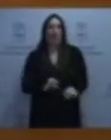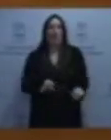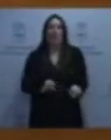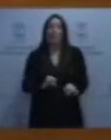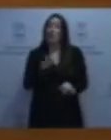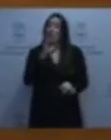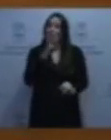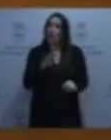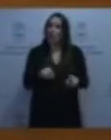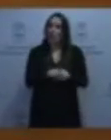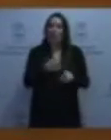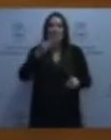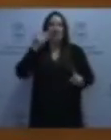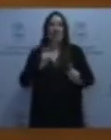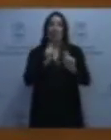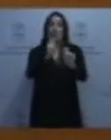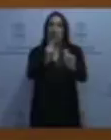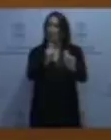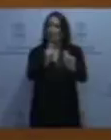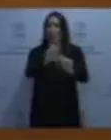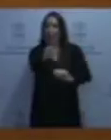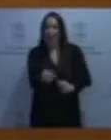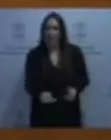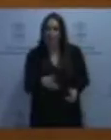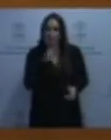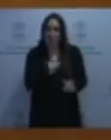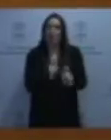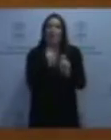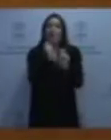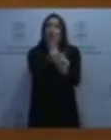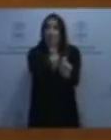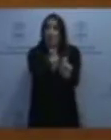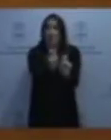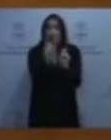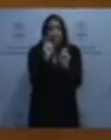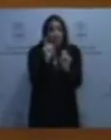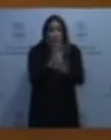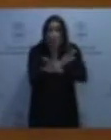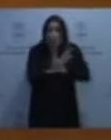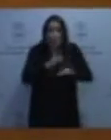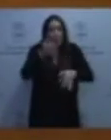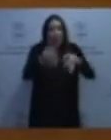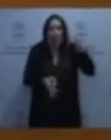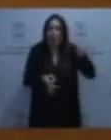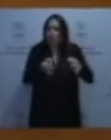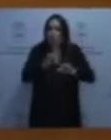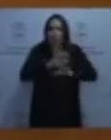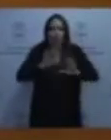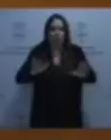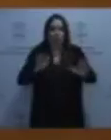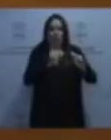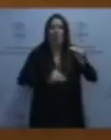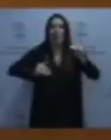estemos privilegiándoles, sino todo lo contrario. Estamos dándoles ni más ni menos que lo que ellos corresponde, que lle